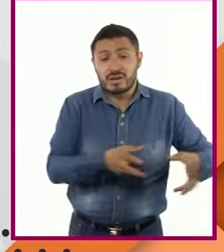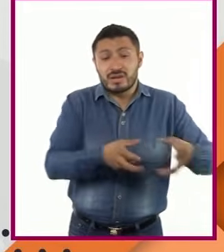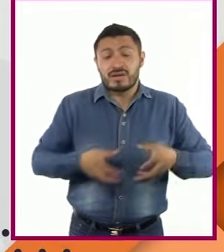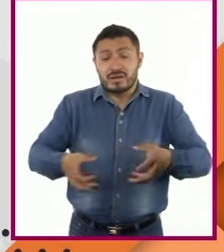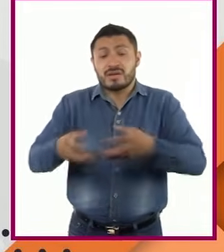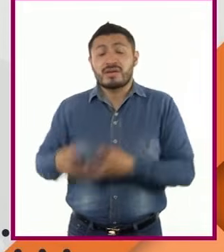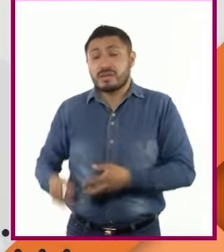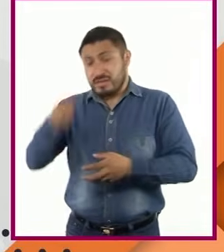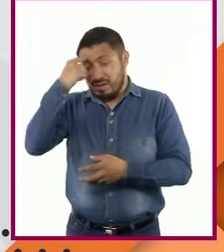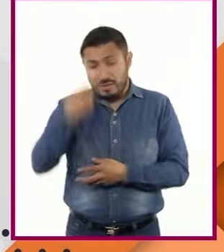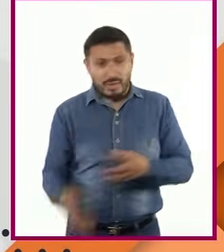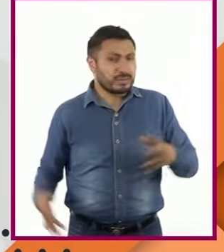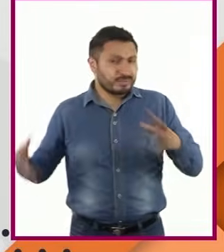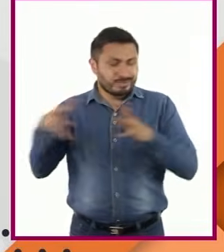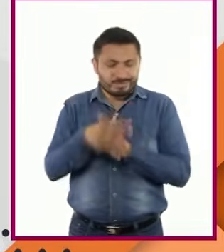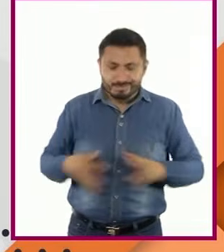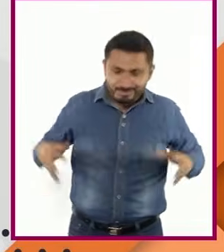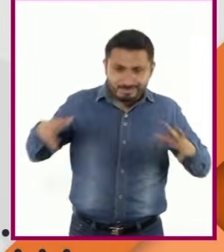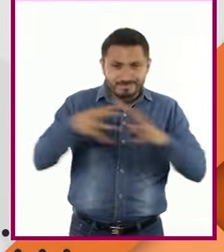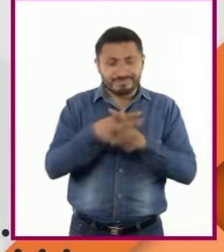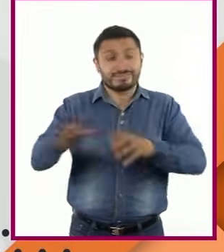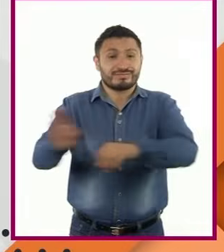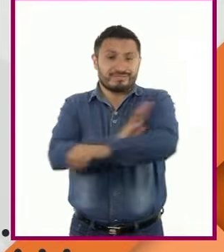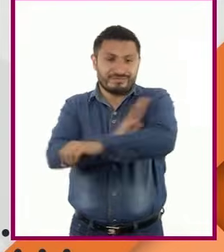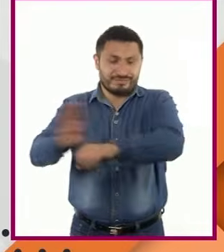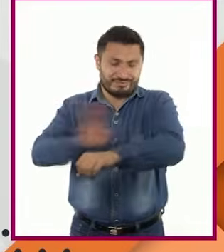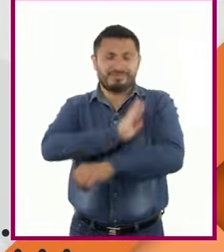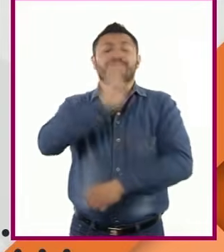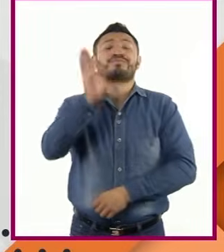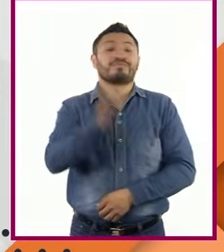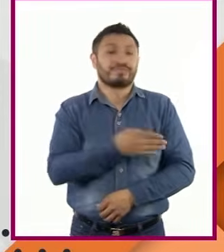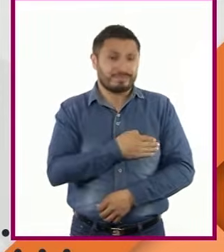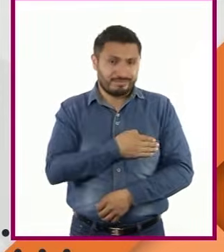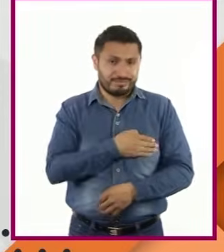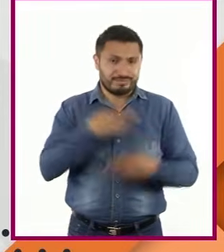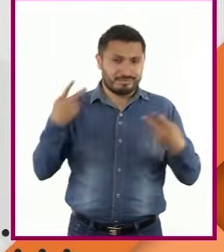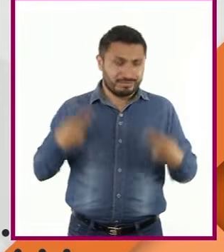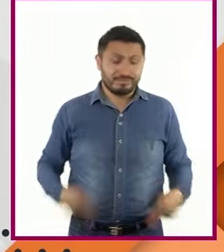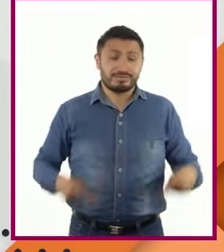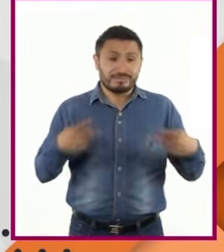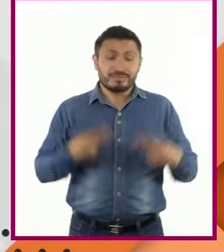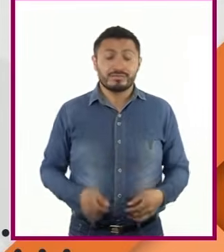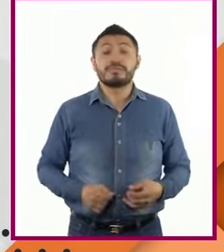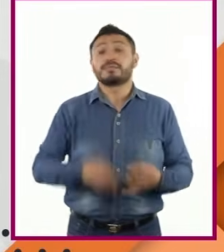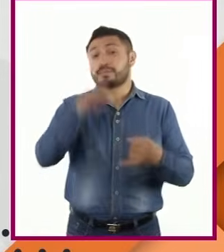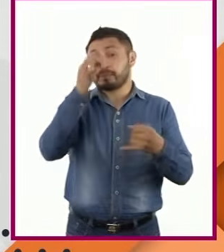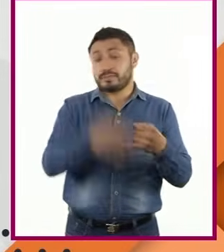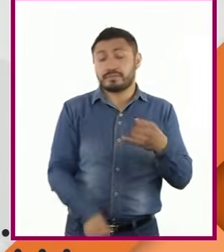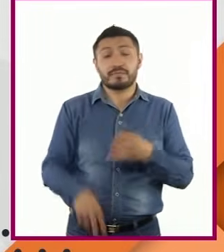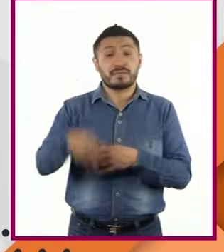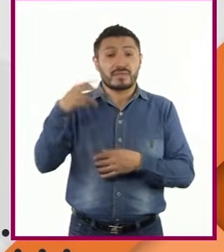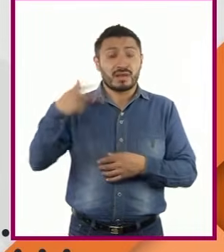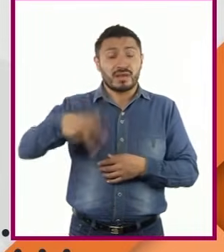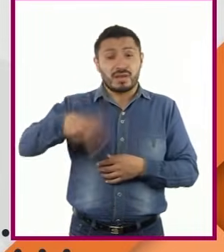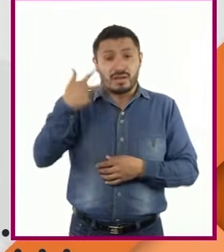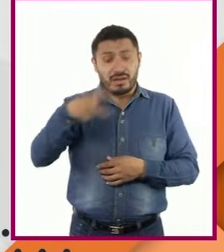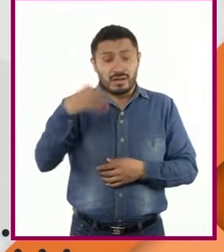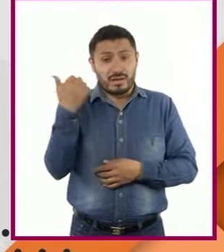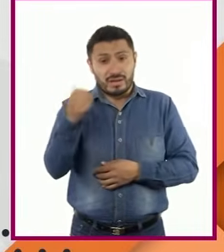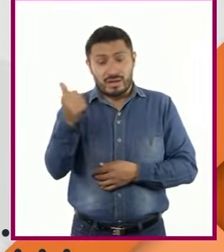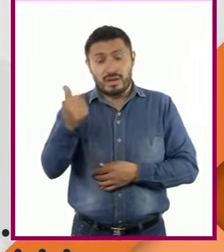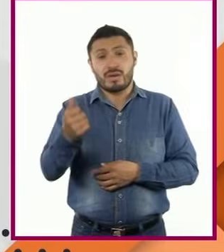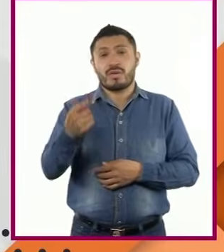un terreno de batalla favorable a los españoles. Finalmente, el 13 de agosto,